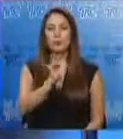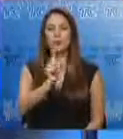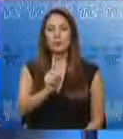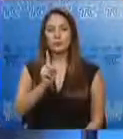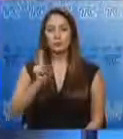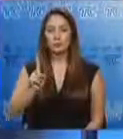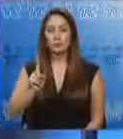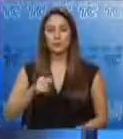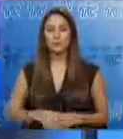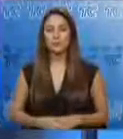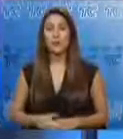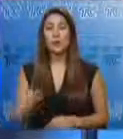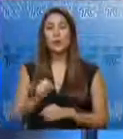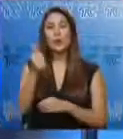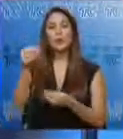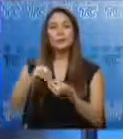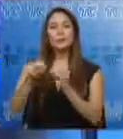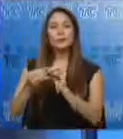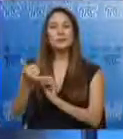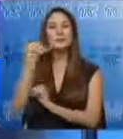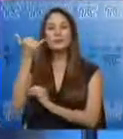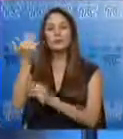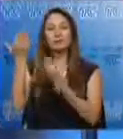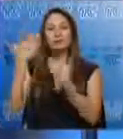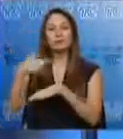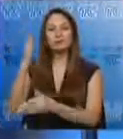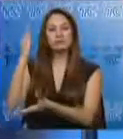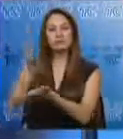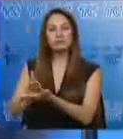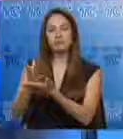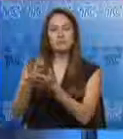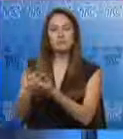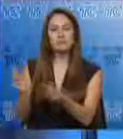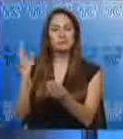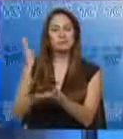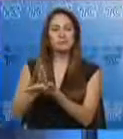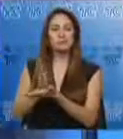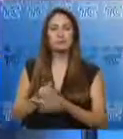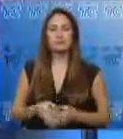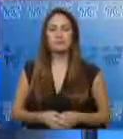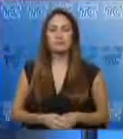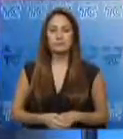911. Las otras opciones telefónicas de ayuda quedan totalmente inhabilitadas.